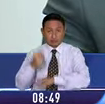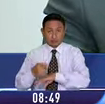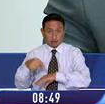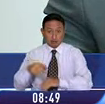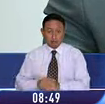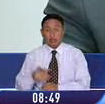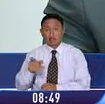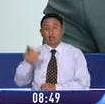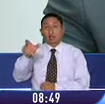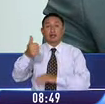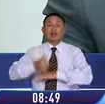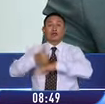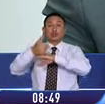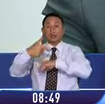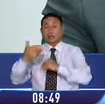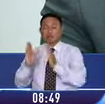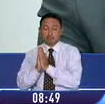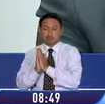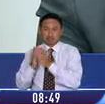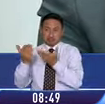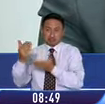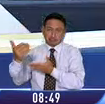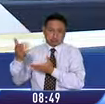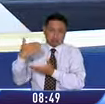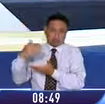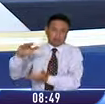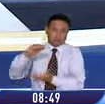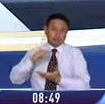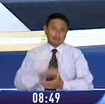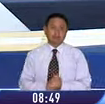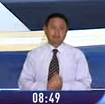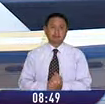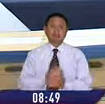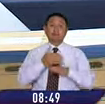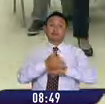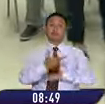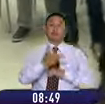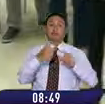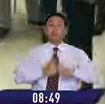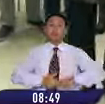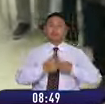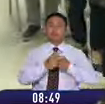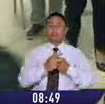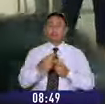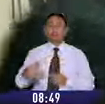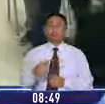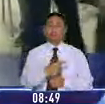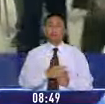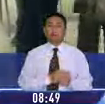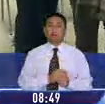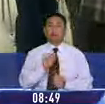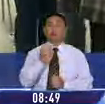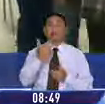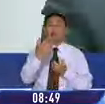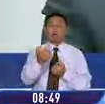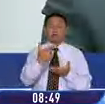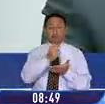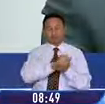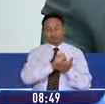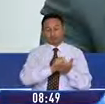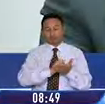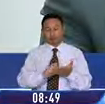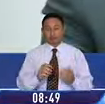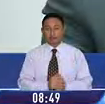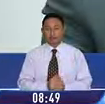se solicite a las entidades que haga falta. Posterior a ello, iniciaría la reconstrucción del tan anhelado tercer informe. Nosotros,